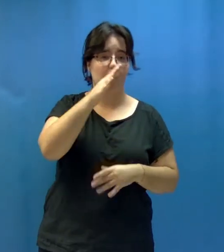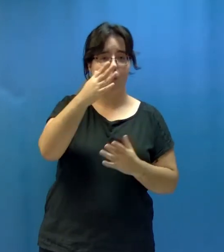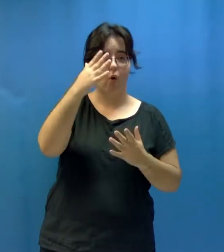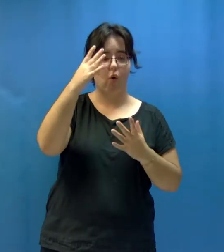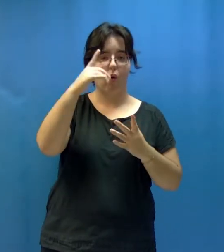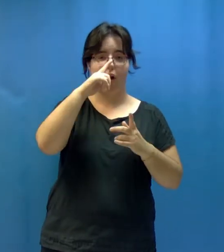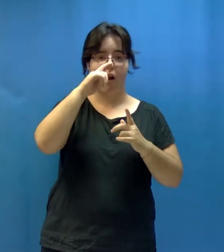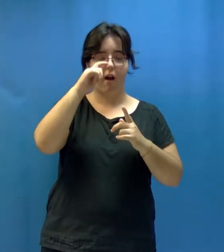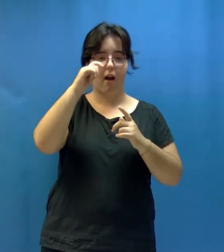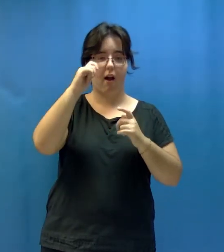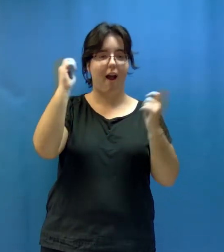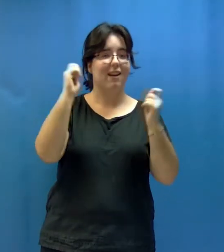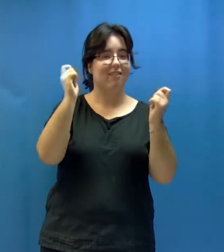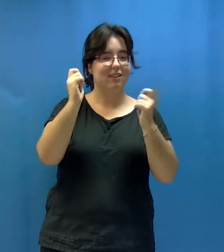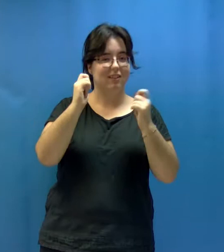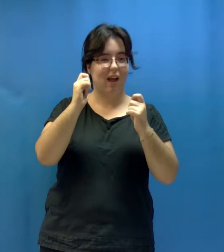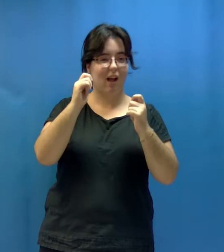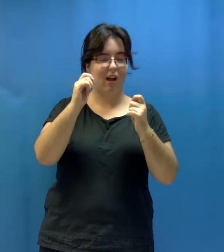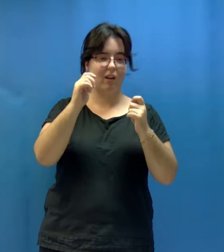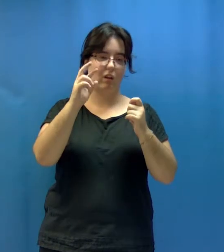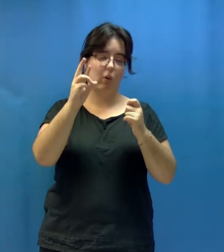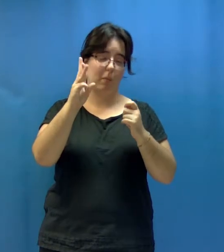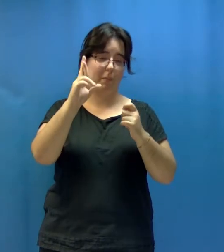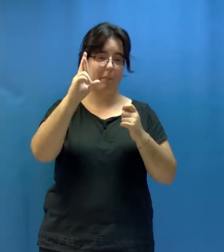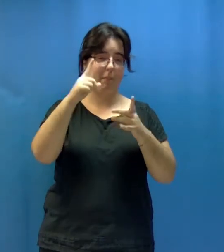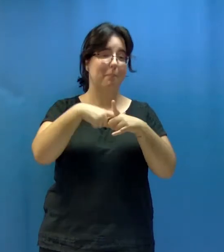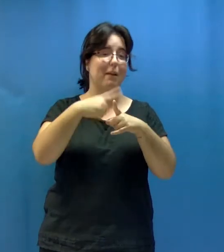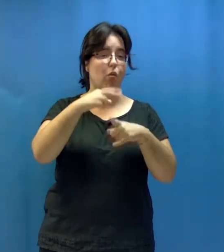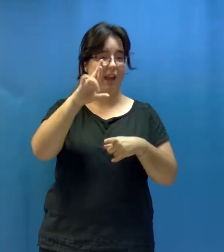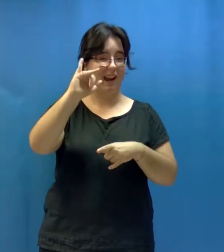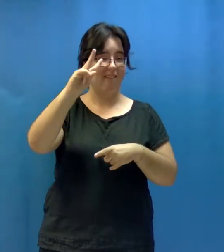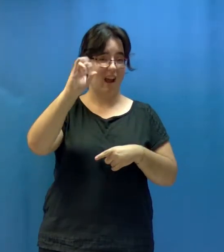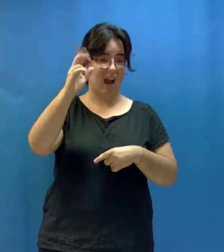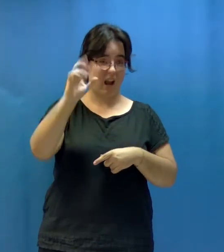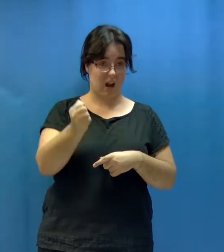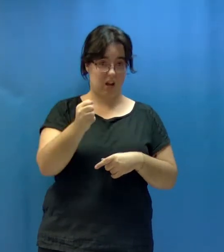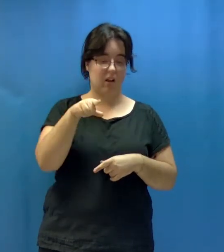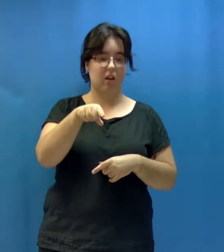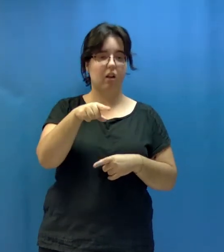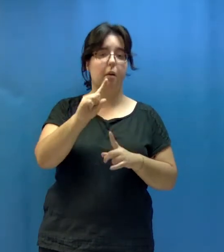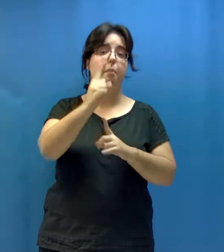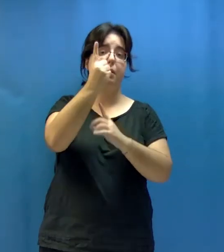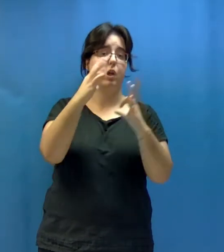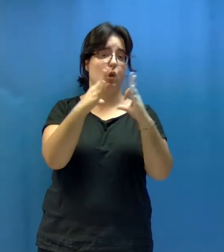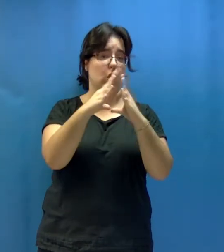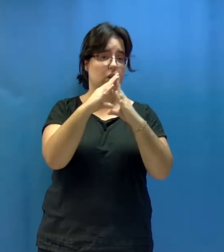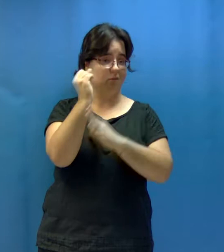de José Antonio Primo de Rivera, fundador de la Falange Española. En primer lugar se celebró una misa en su